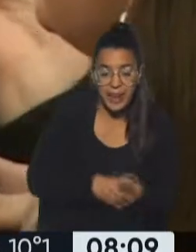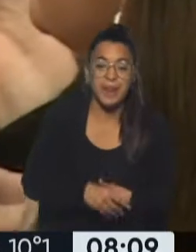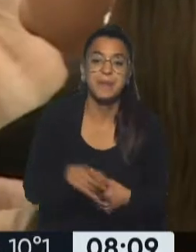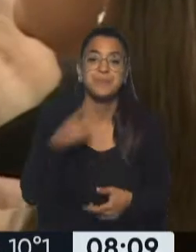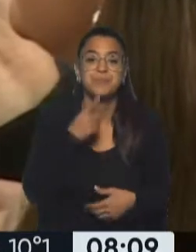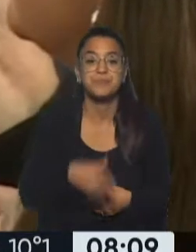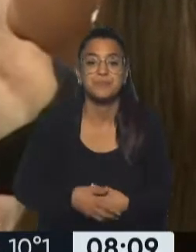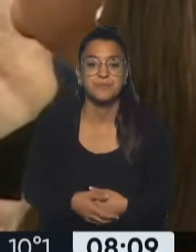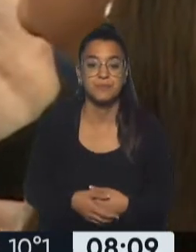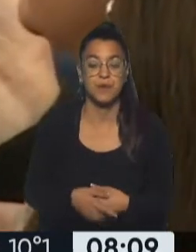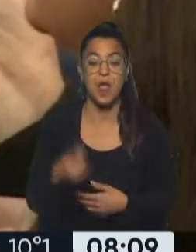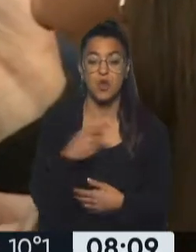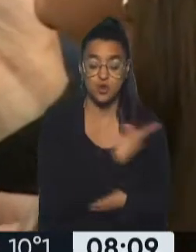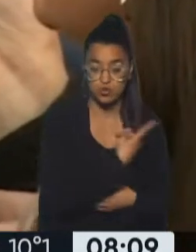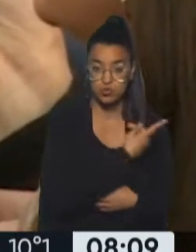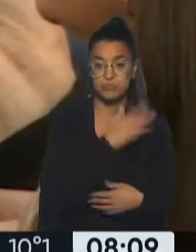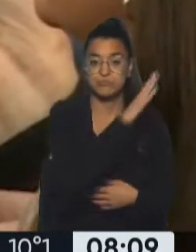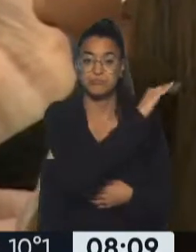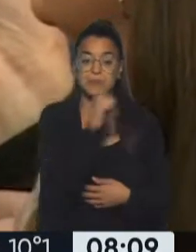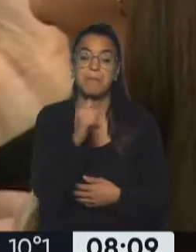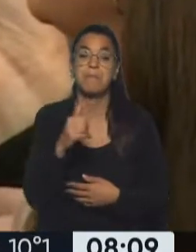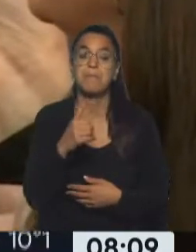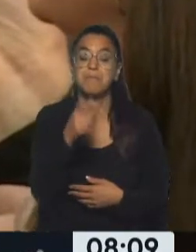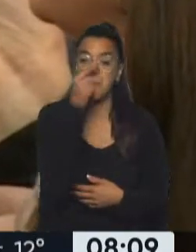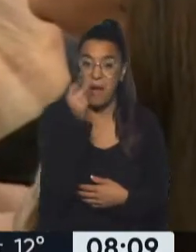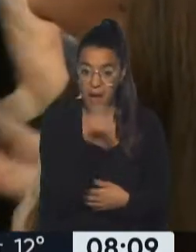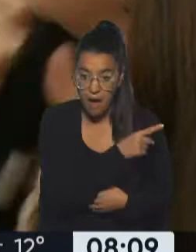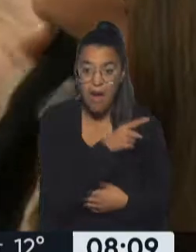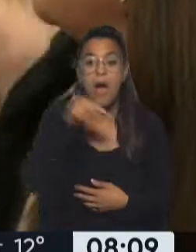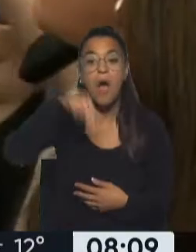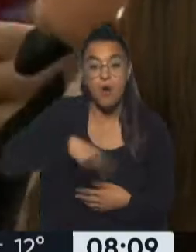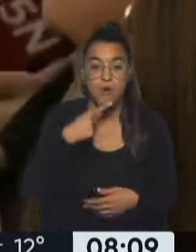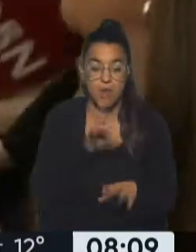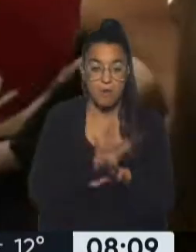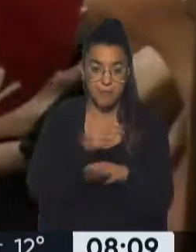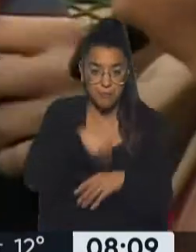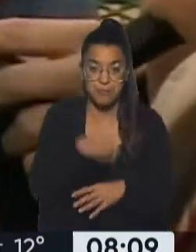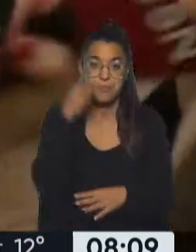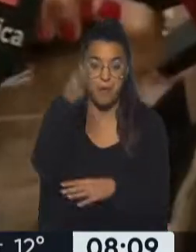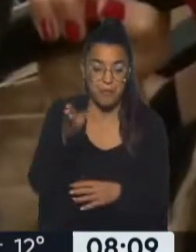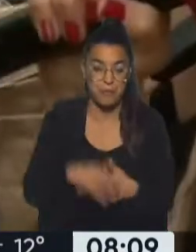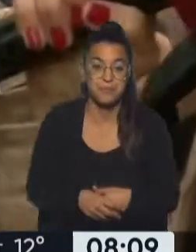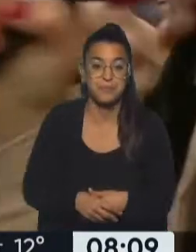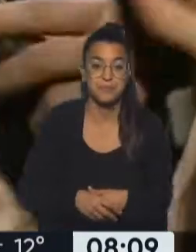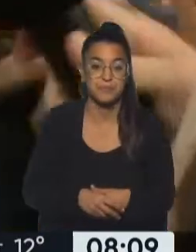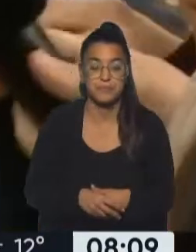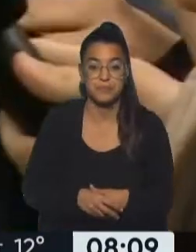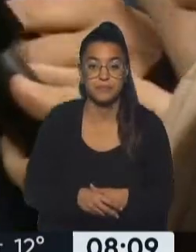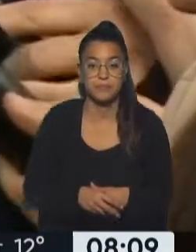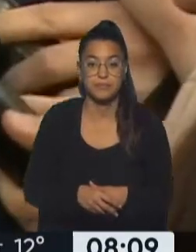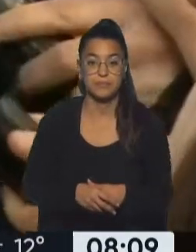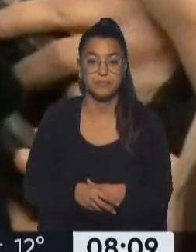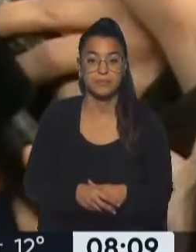Agustina? A nosotros nos designó el papá. Y ahora vamos a presentarnos. ¿Van a pedir a la causa? ¿Van a declarar, doctor? ¿Tiene algún tipo